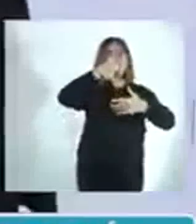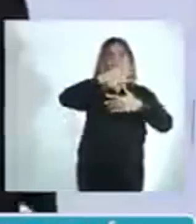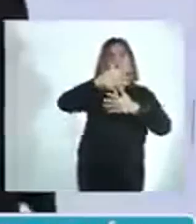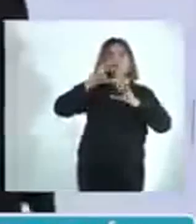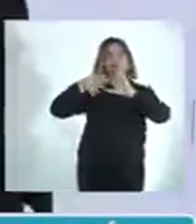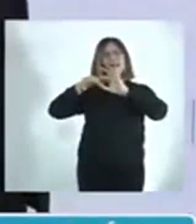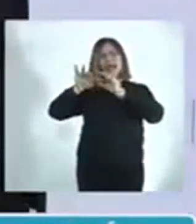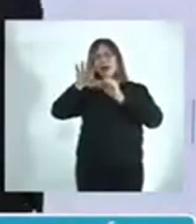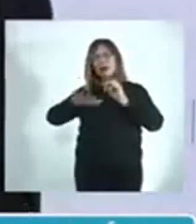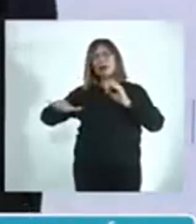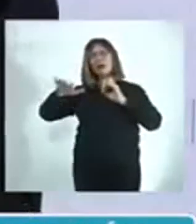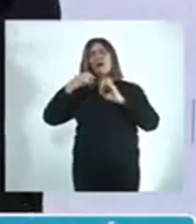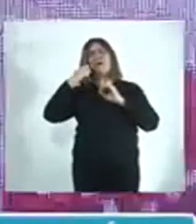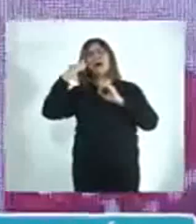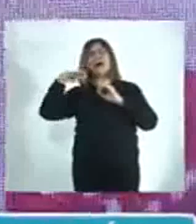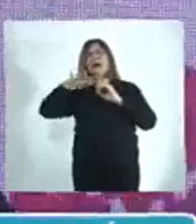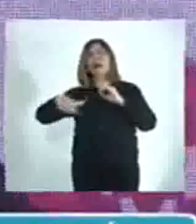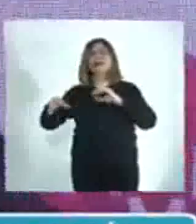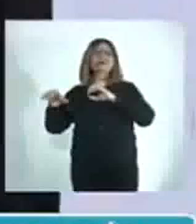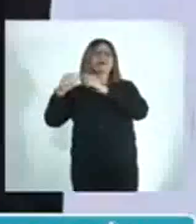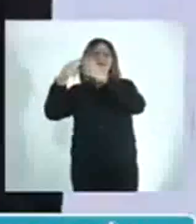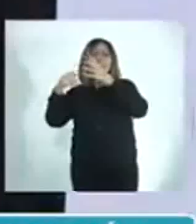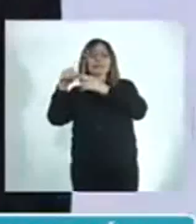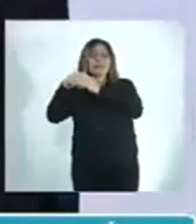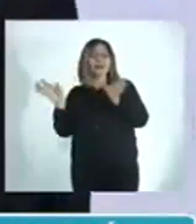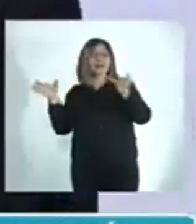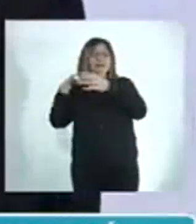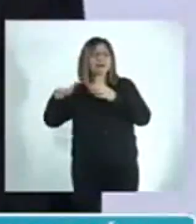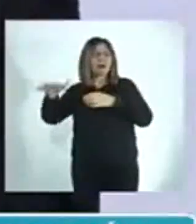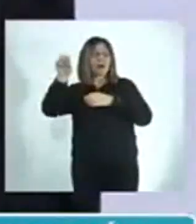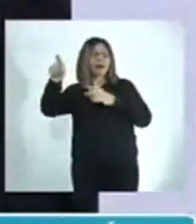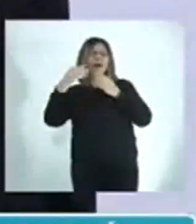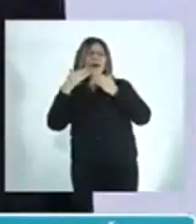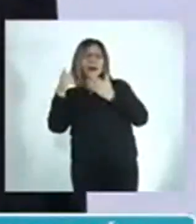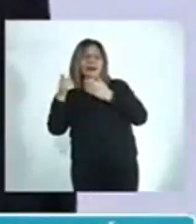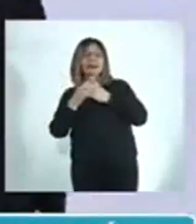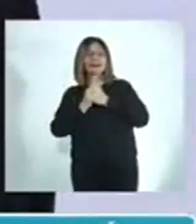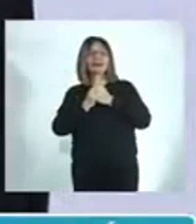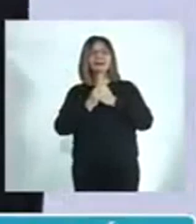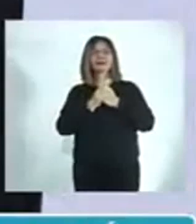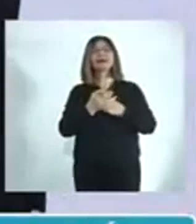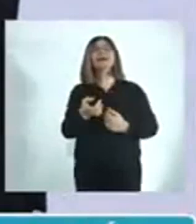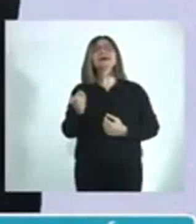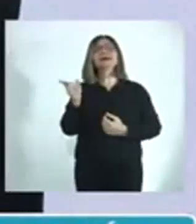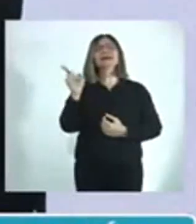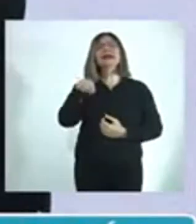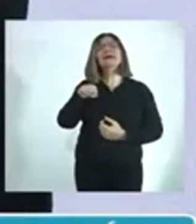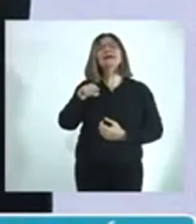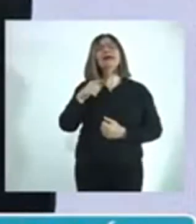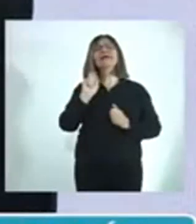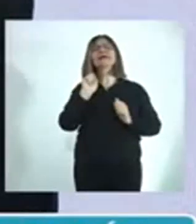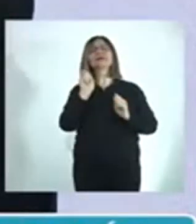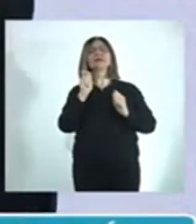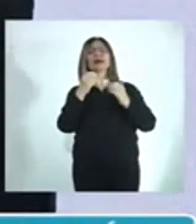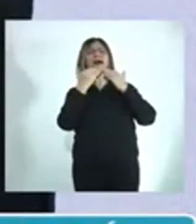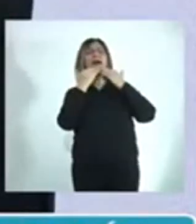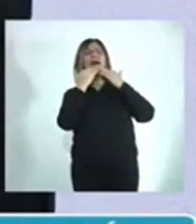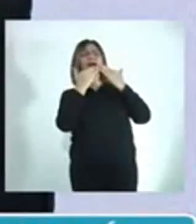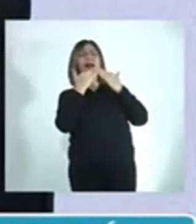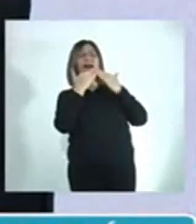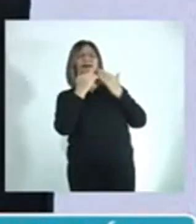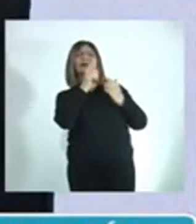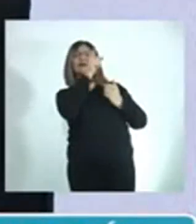participando de este 4º Congreso Internacional de Educación. Y hay mucho más. Bueno, saludos muy especiales, afectuosos y un